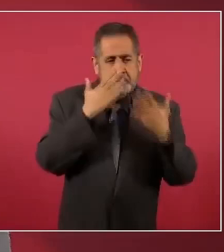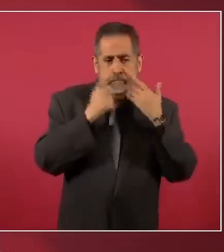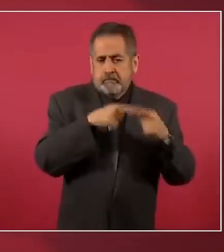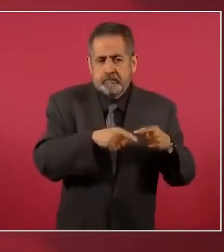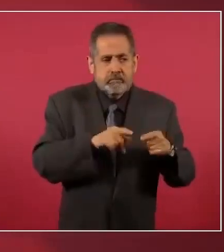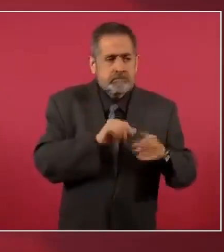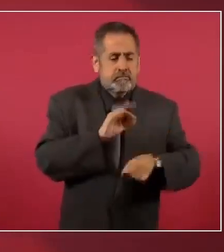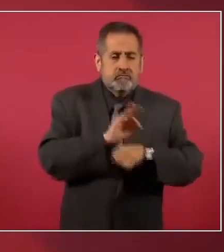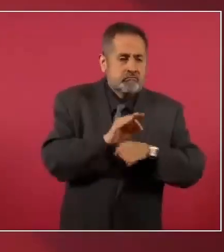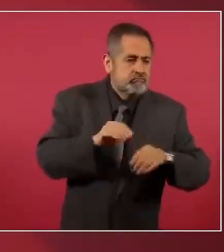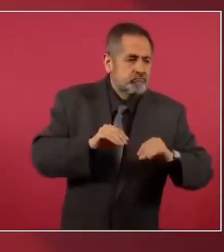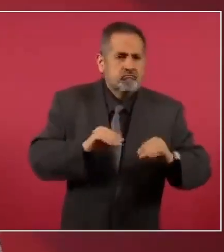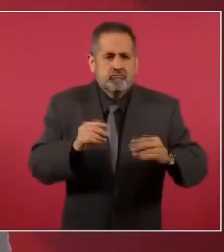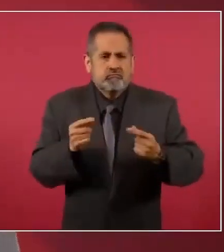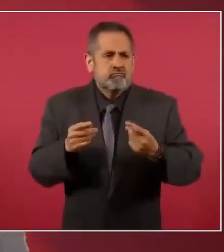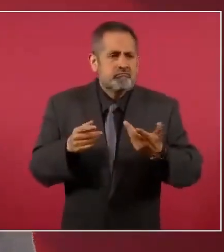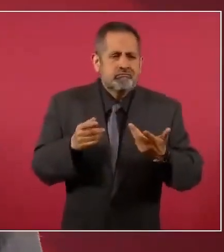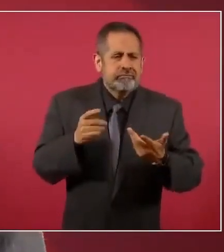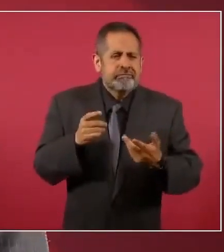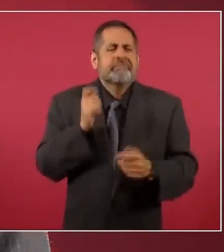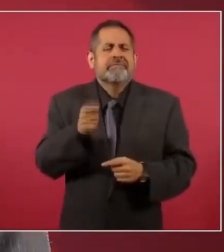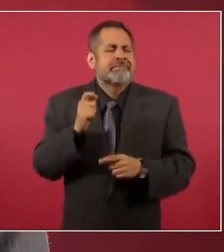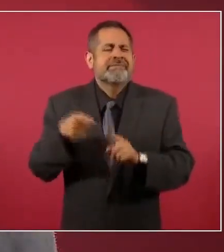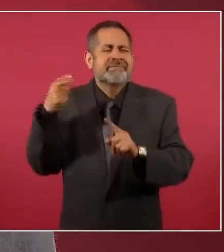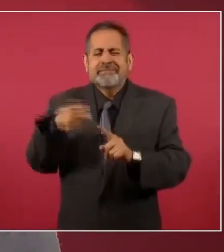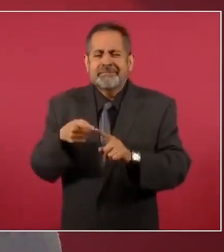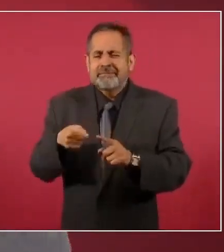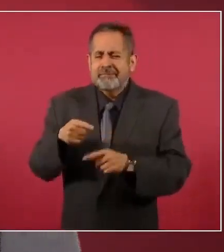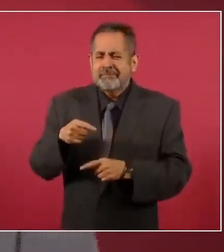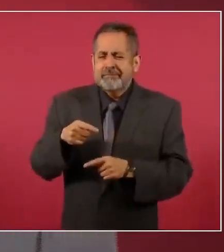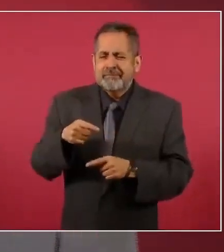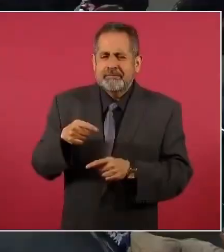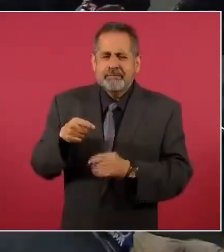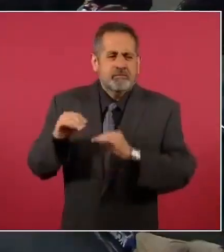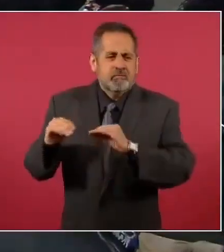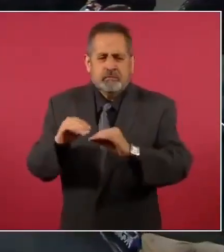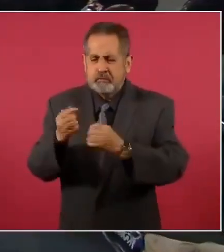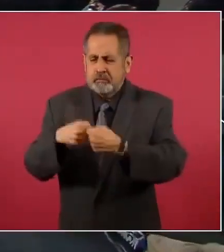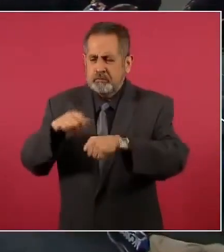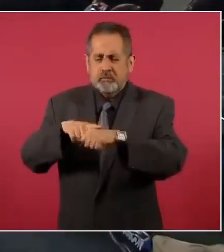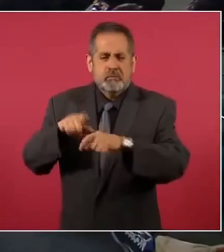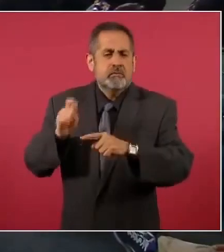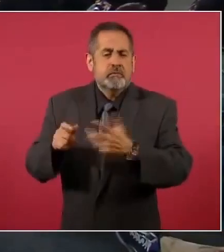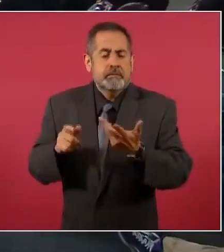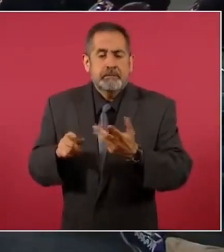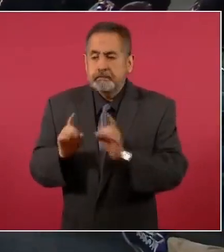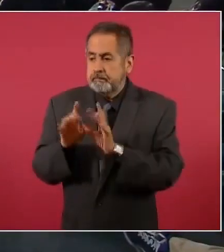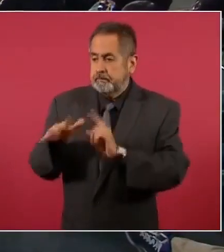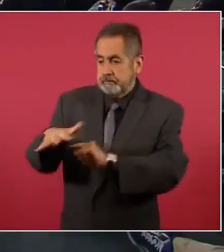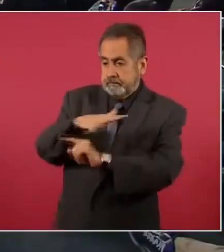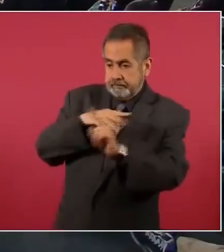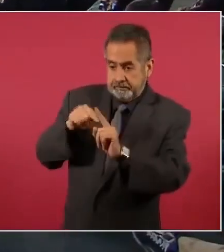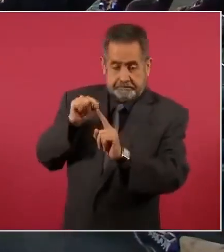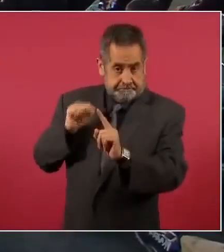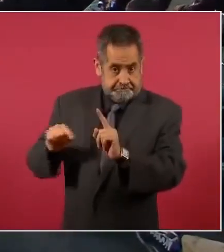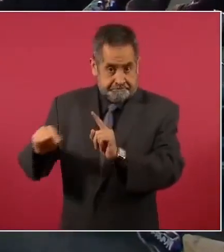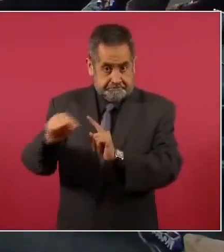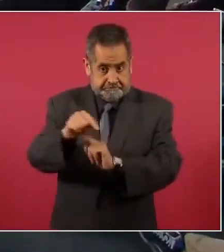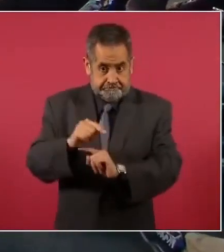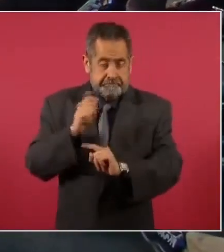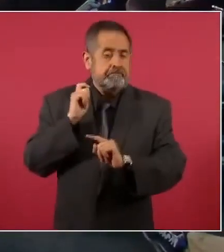¿Qué es la movilidad social? Es la circunstancia que permite